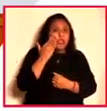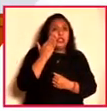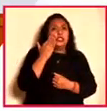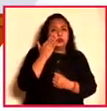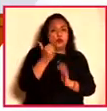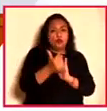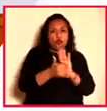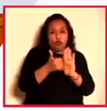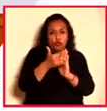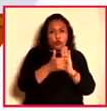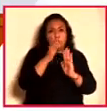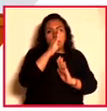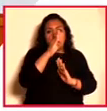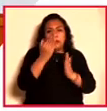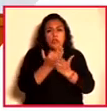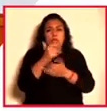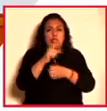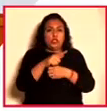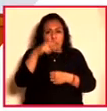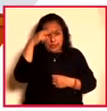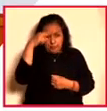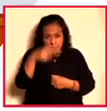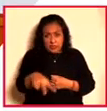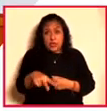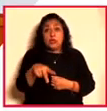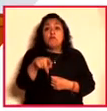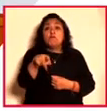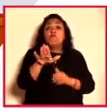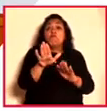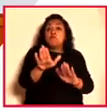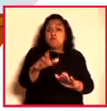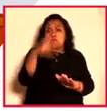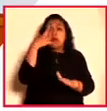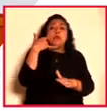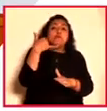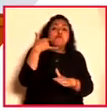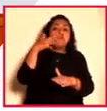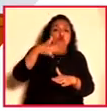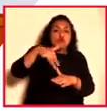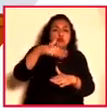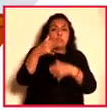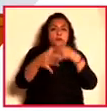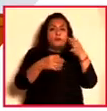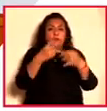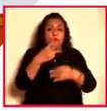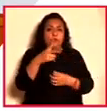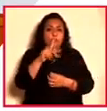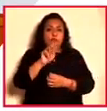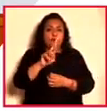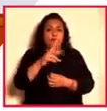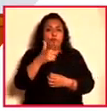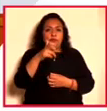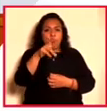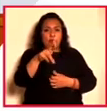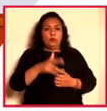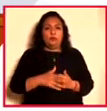de la Biblioteca Nacional de México, en donde permanecen para su consulta. Noticias 22, Víctor